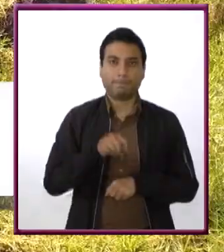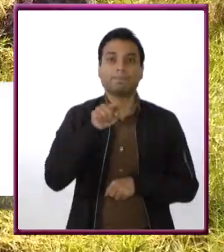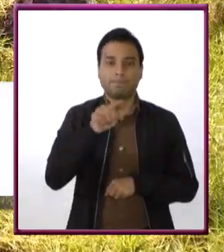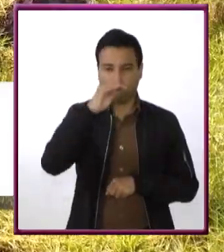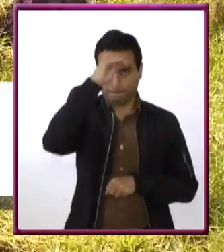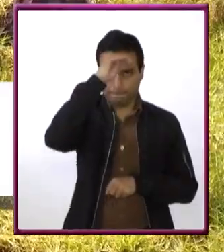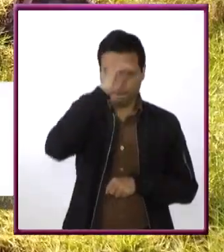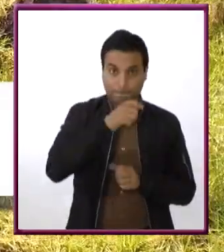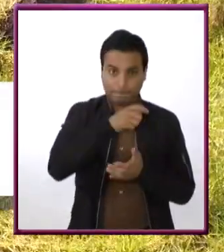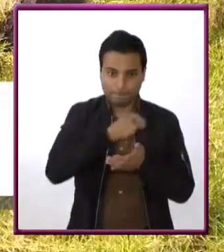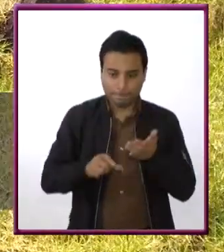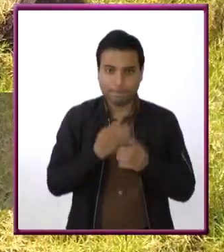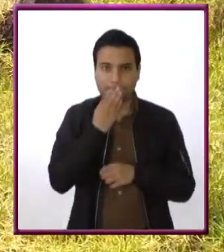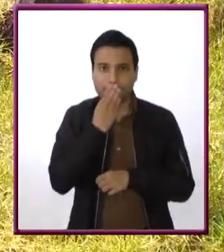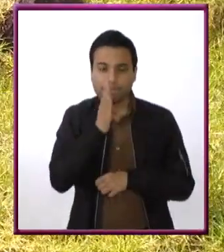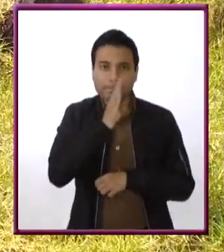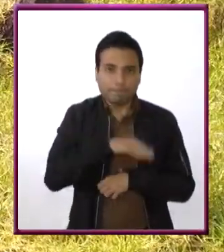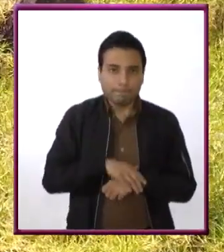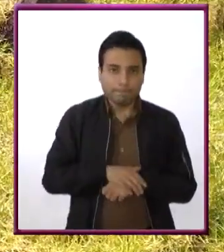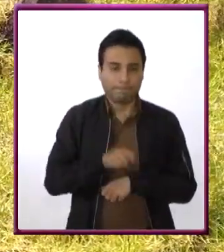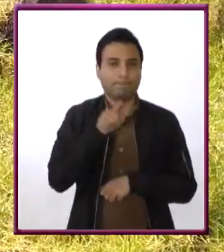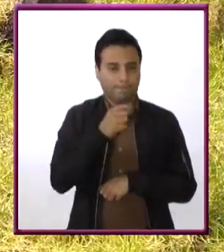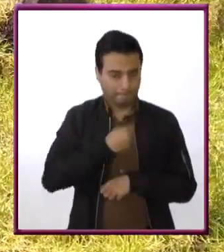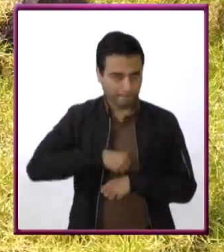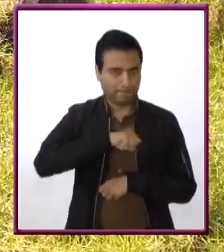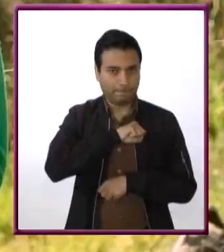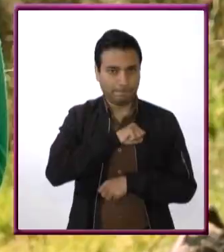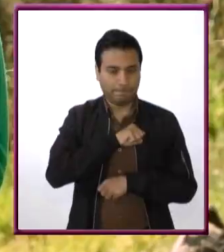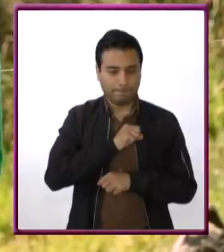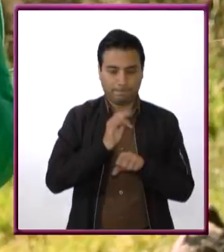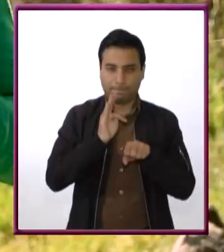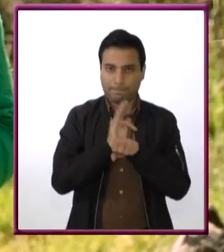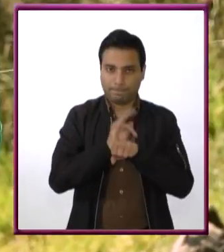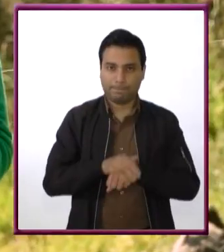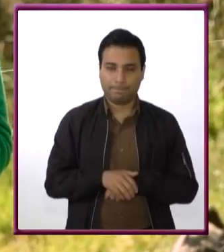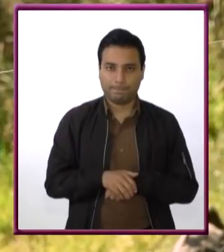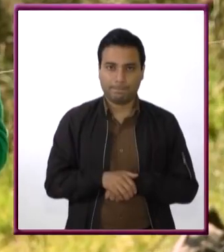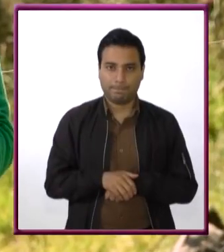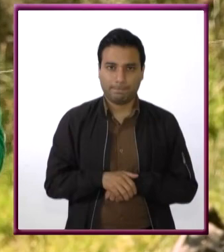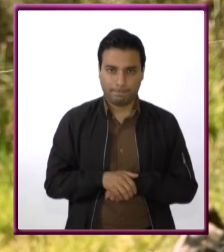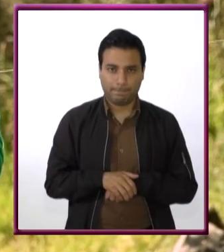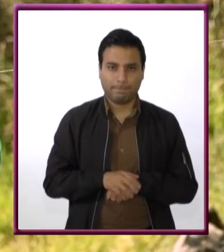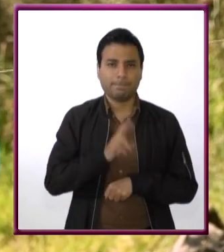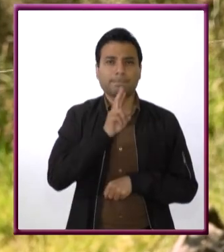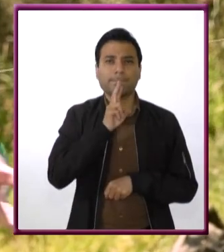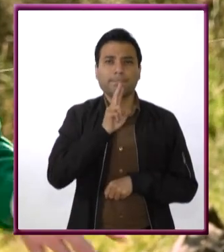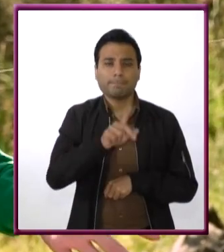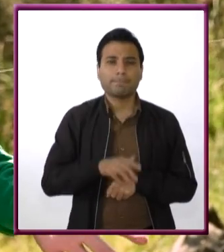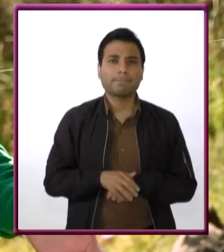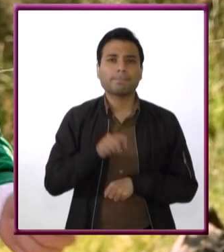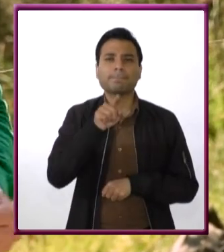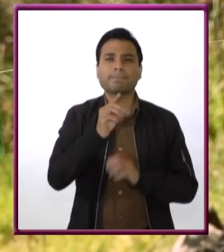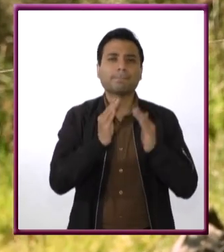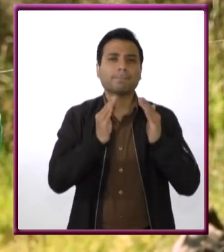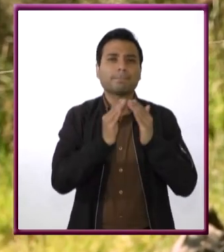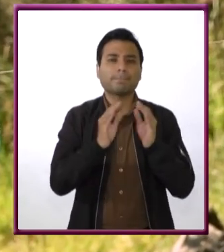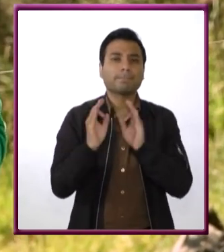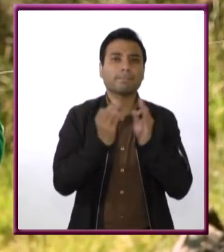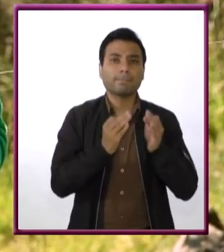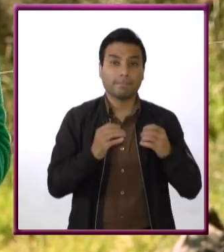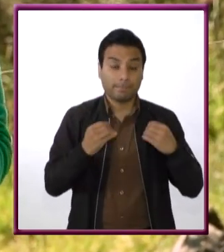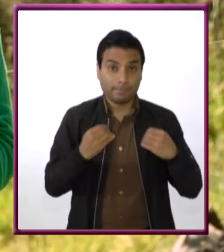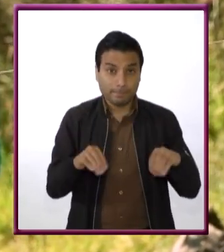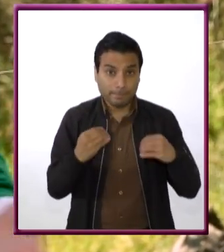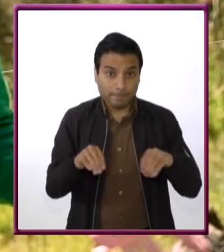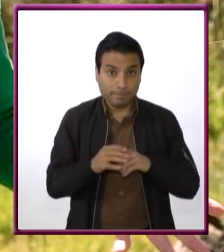de producción que cuiden nuestra salud y la de la tierra. Volver a la milpa y a los mercados de productos locales baja la carga